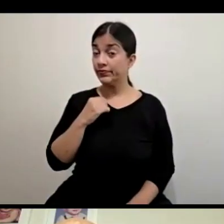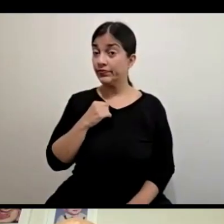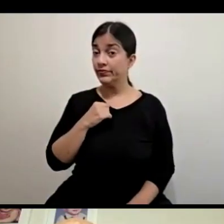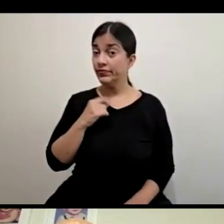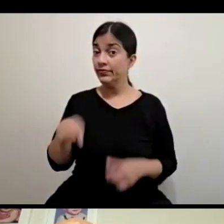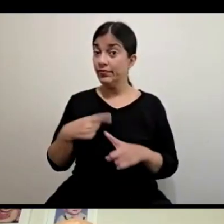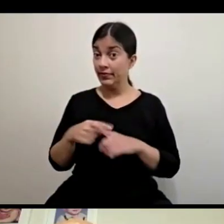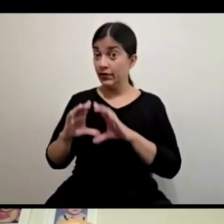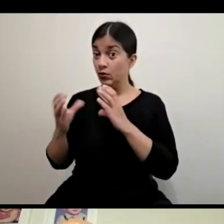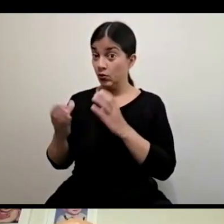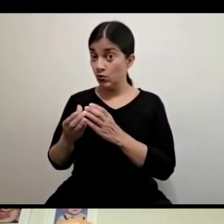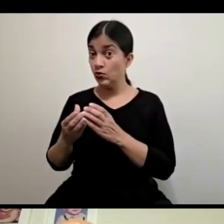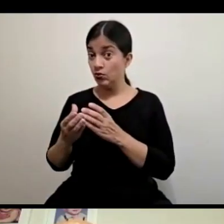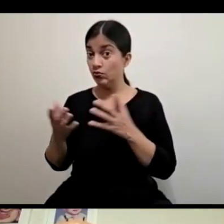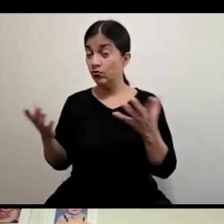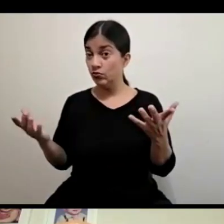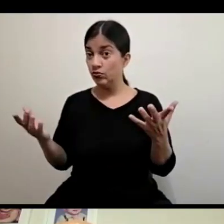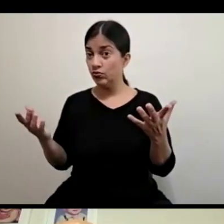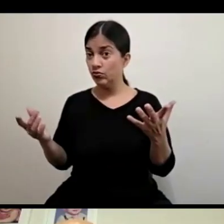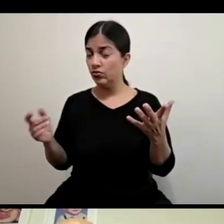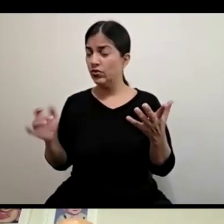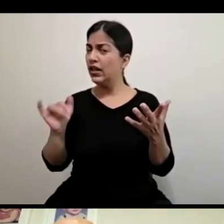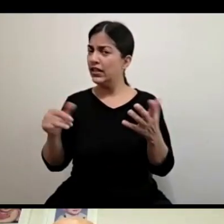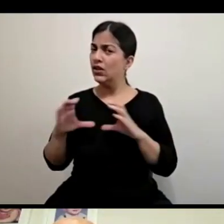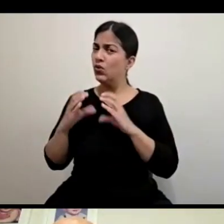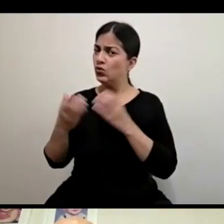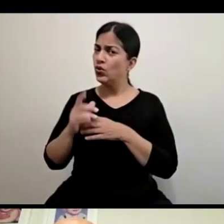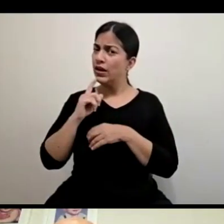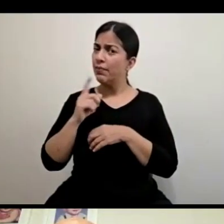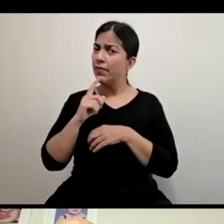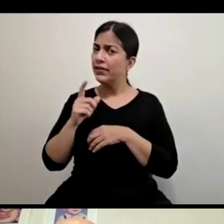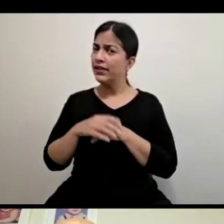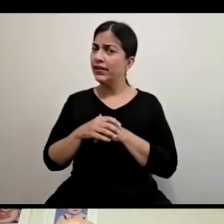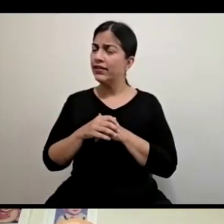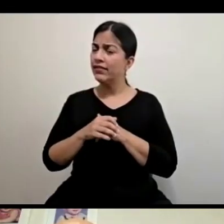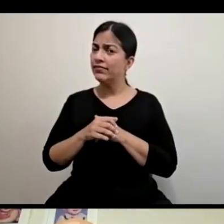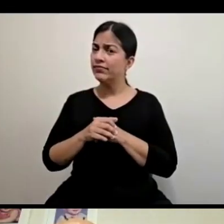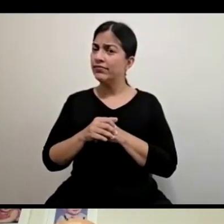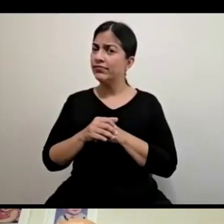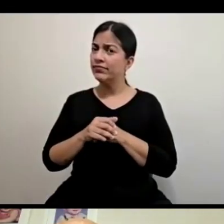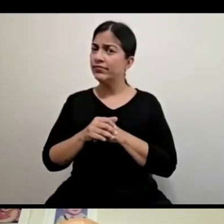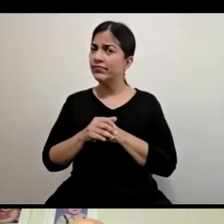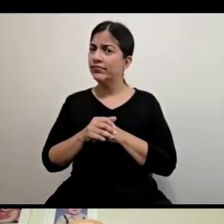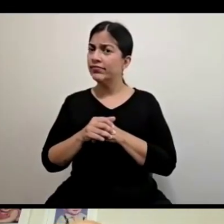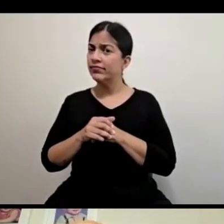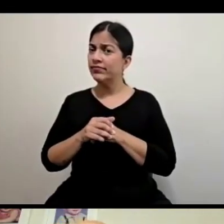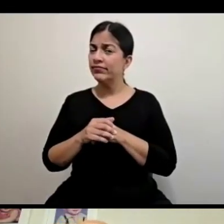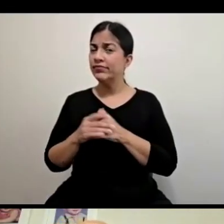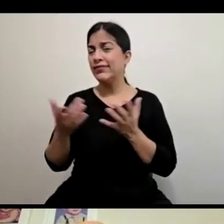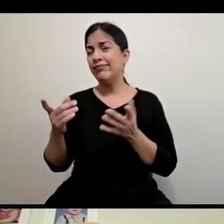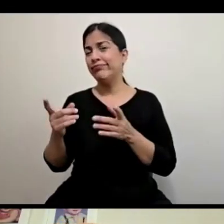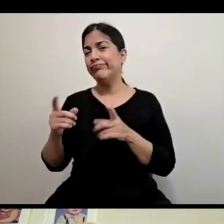curso, ¿verdad? Que da Cruz Jiménez, ese curso realmente como que pasó varias, como por decir variaciones,